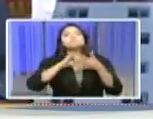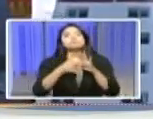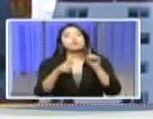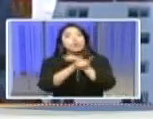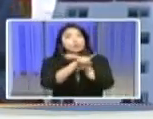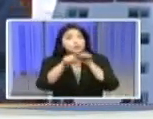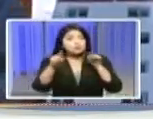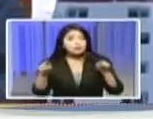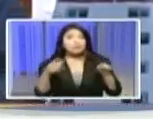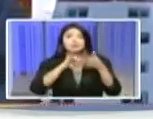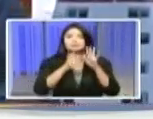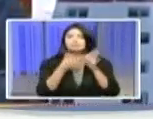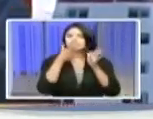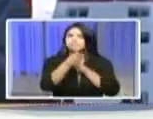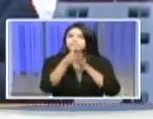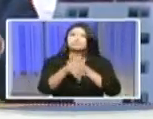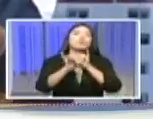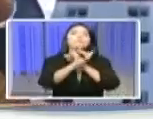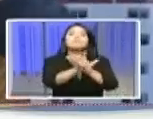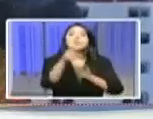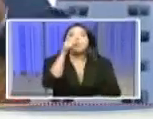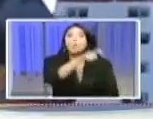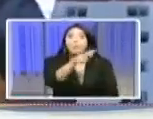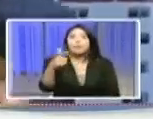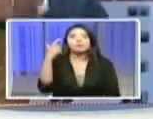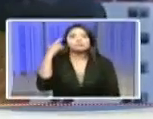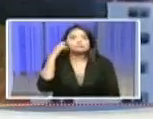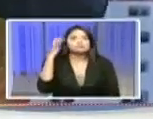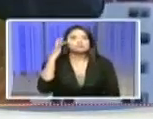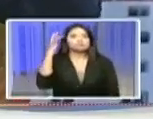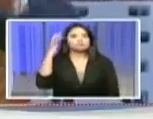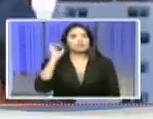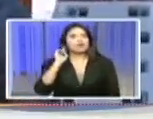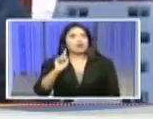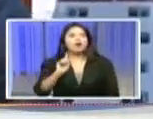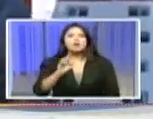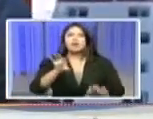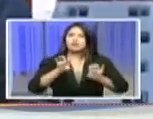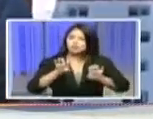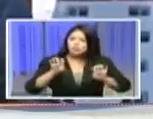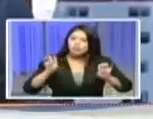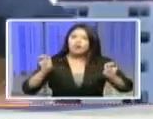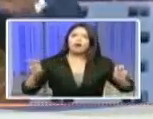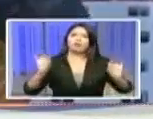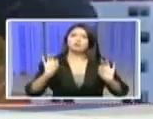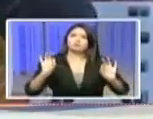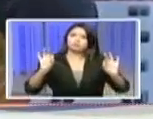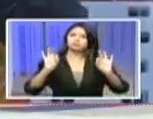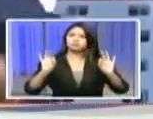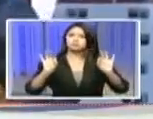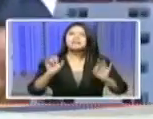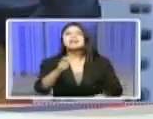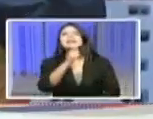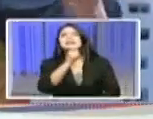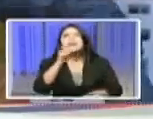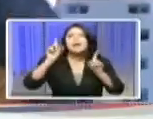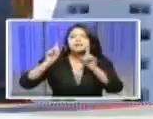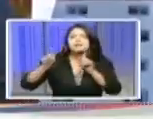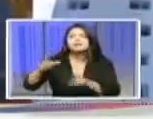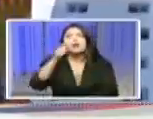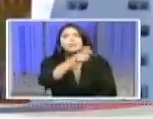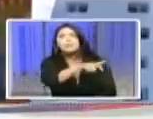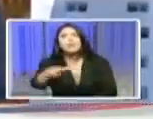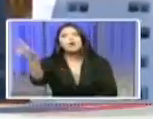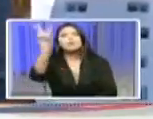ustedes emiten como pueblo culto que son, pueblo educado. ¿Quién educó al pueblo de